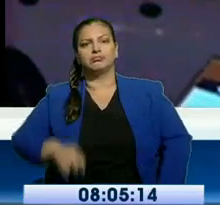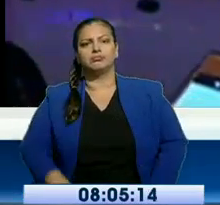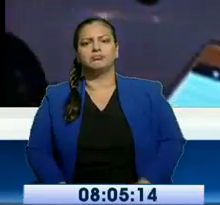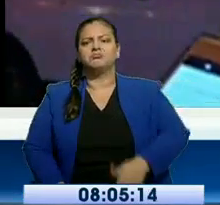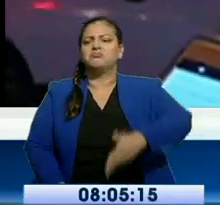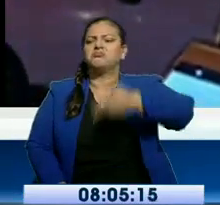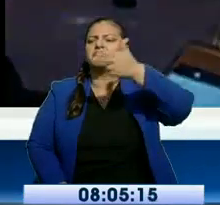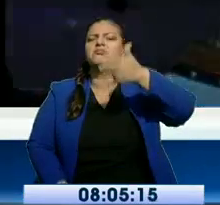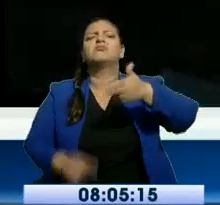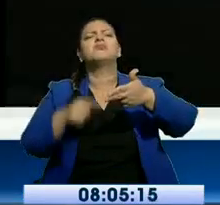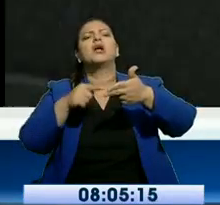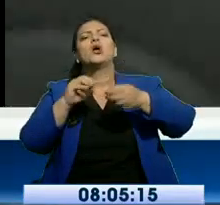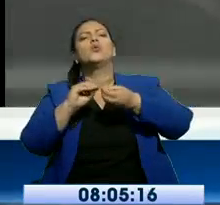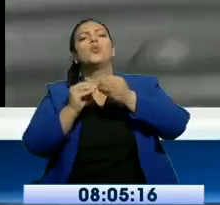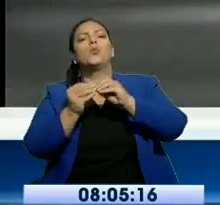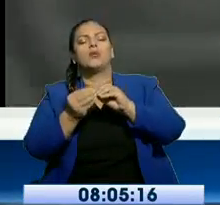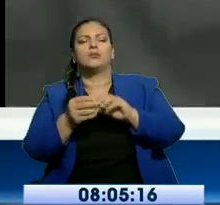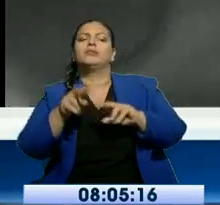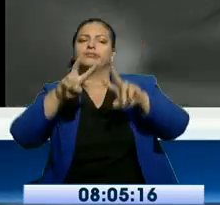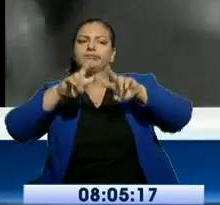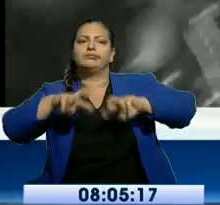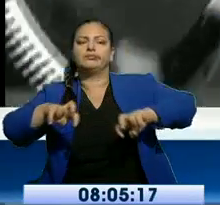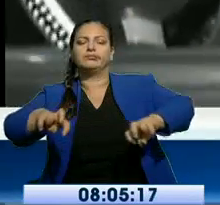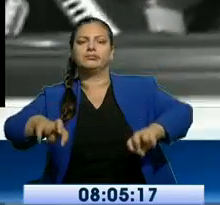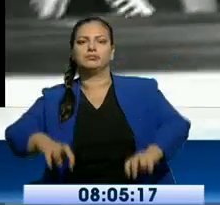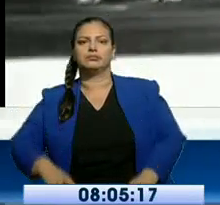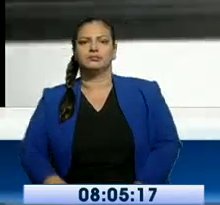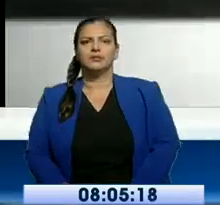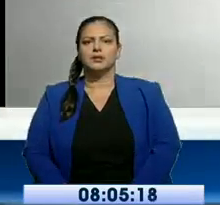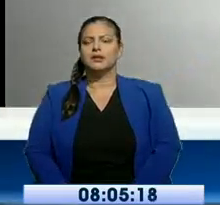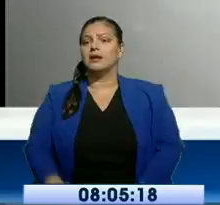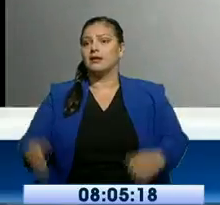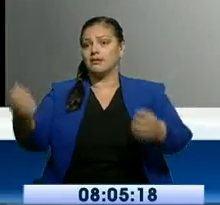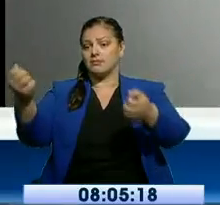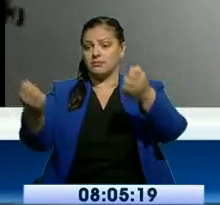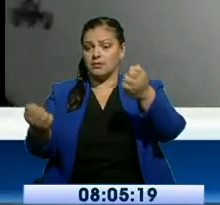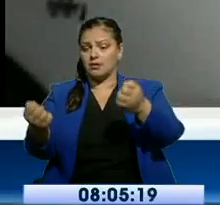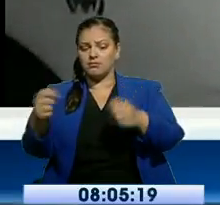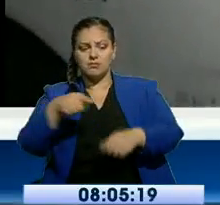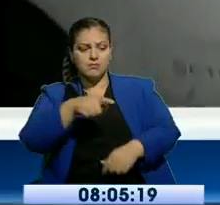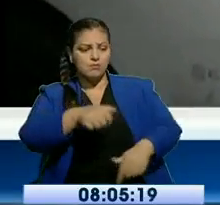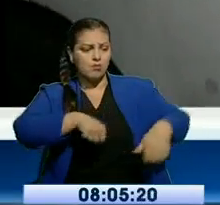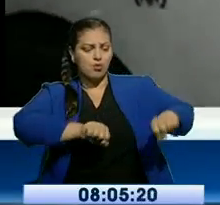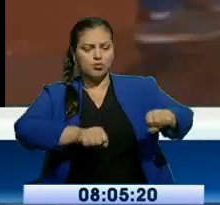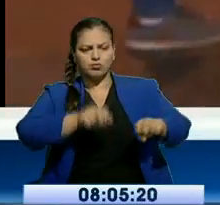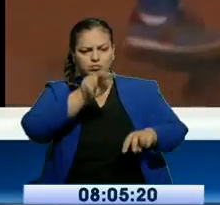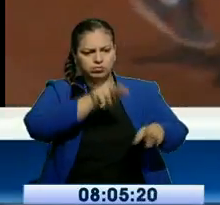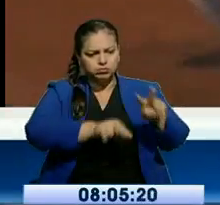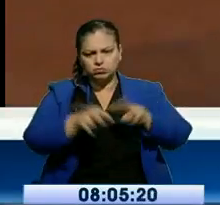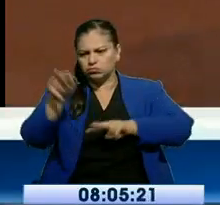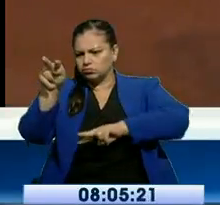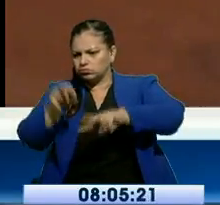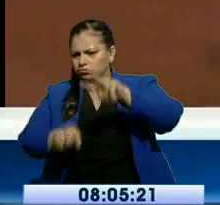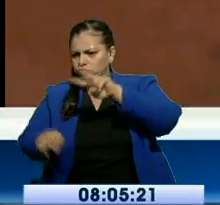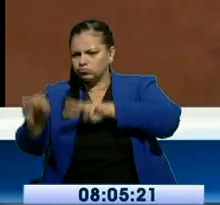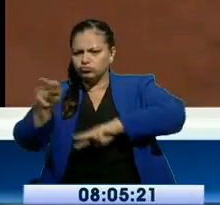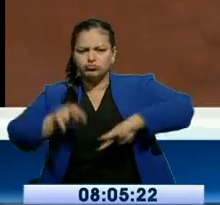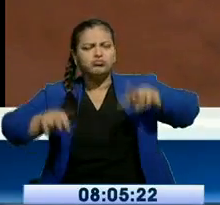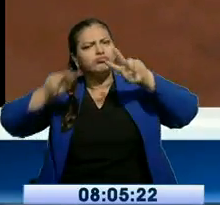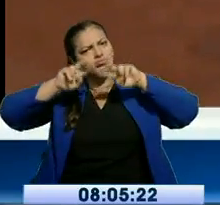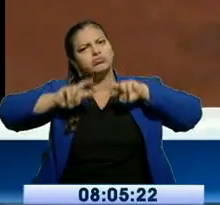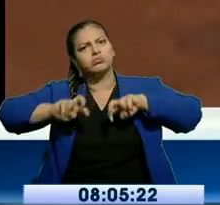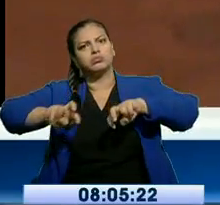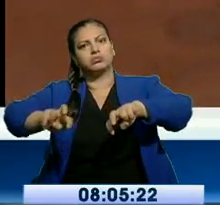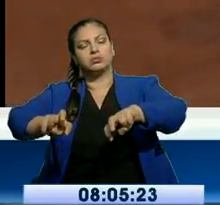se utilizó para tal hecho. La policía realizó el respectivo peritaje a los vehículos involucrados y recogió varios indicios balísticos en ese